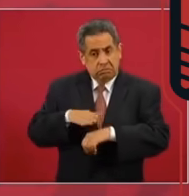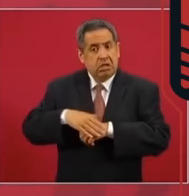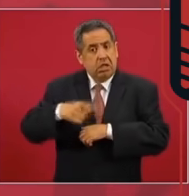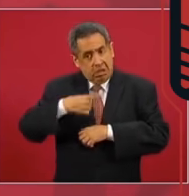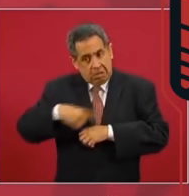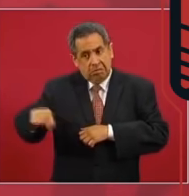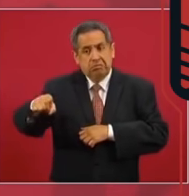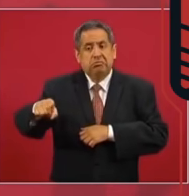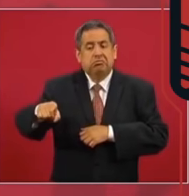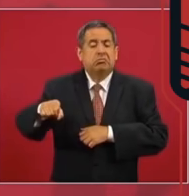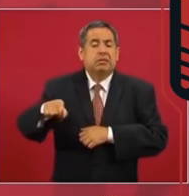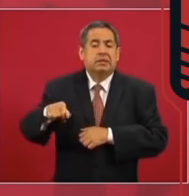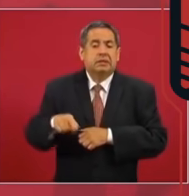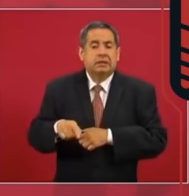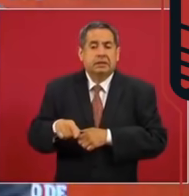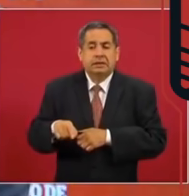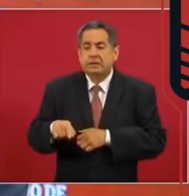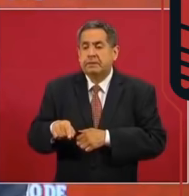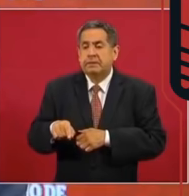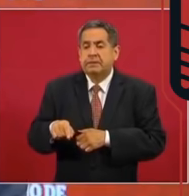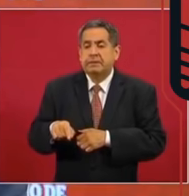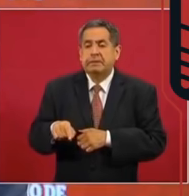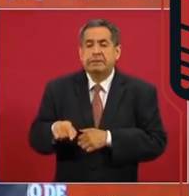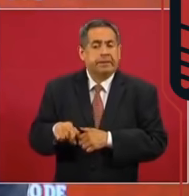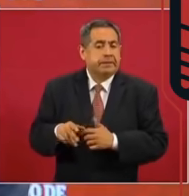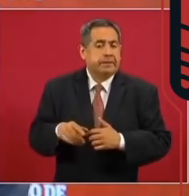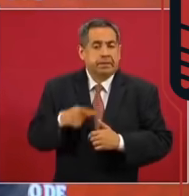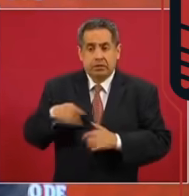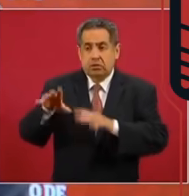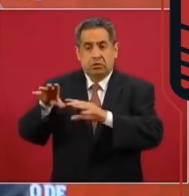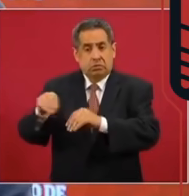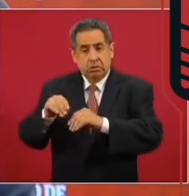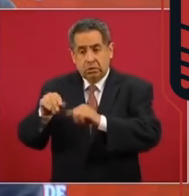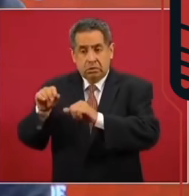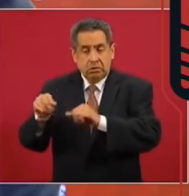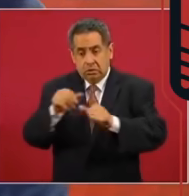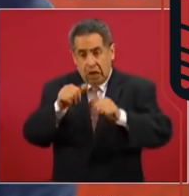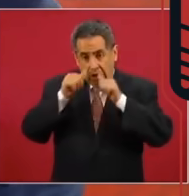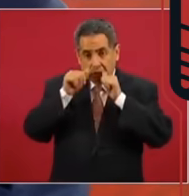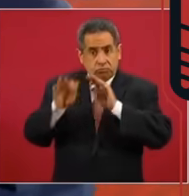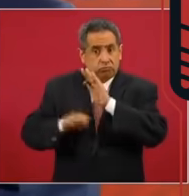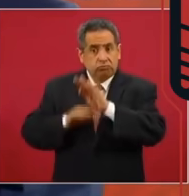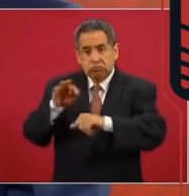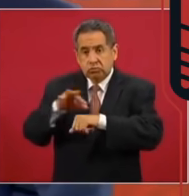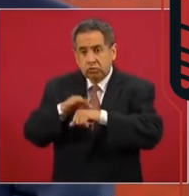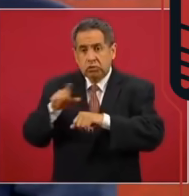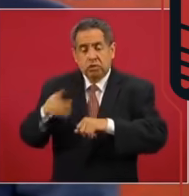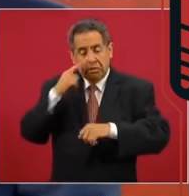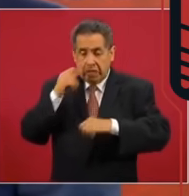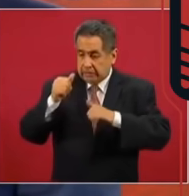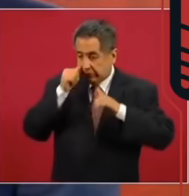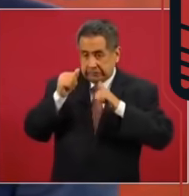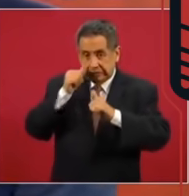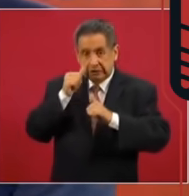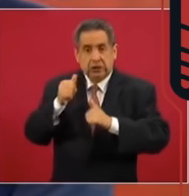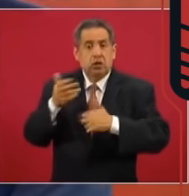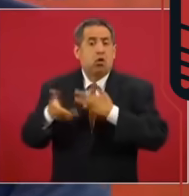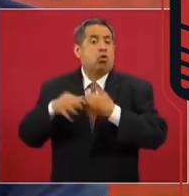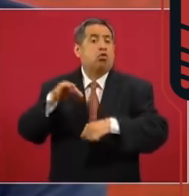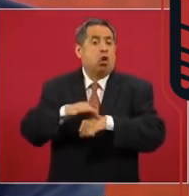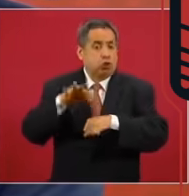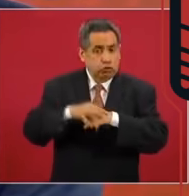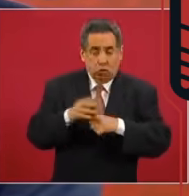se le atendiera que no faltara servicio